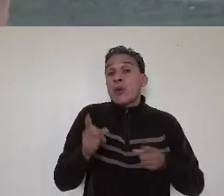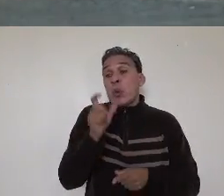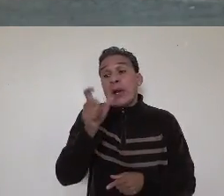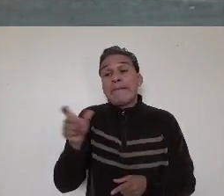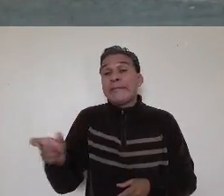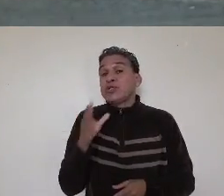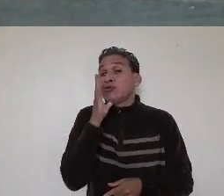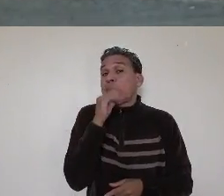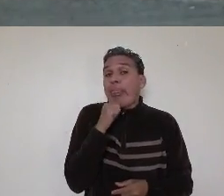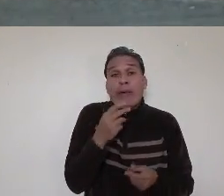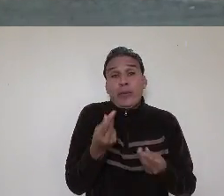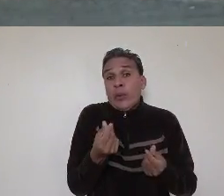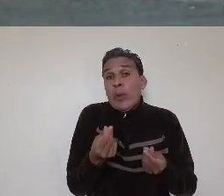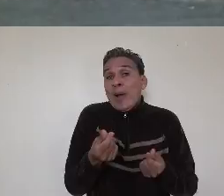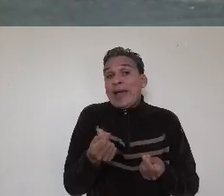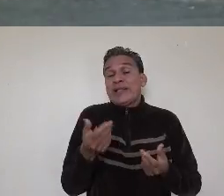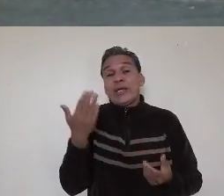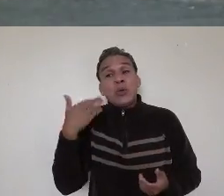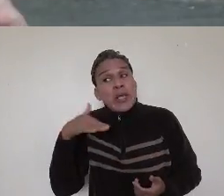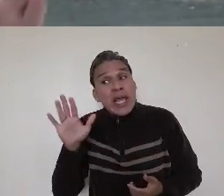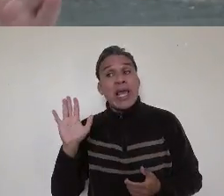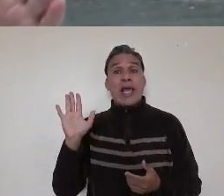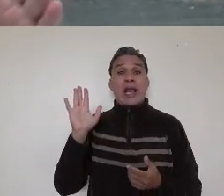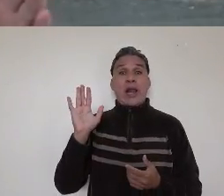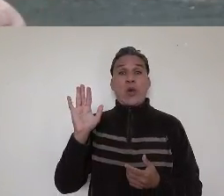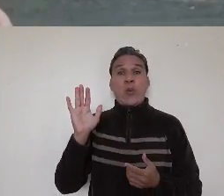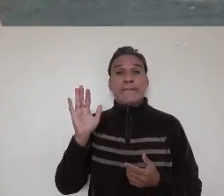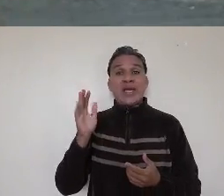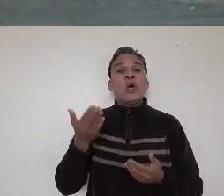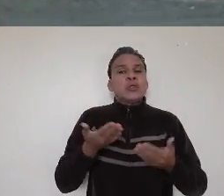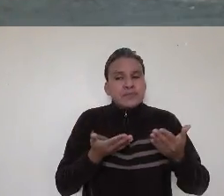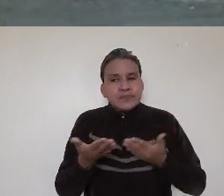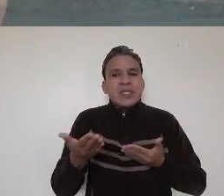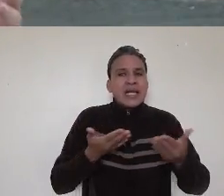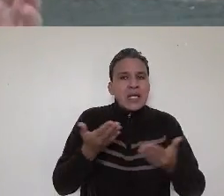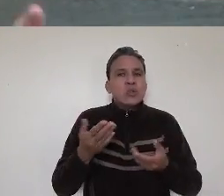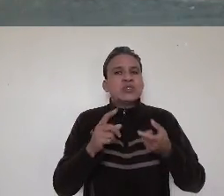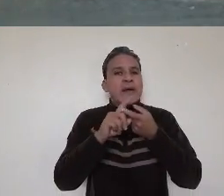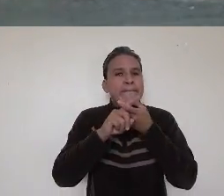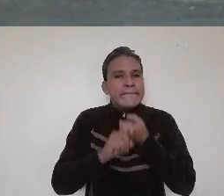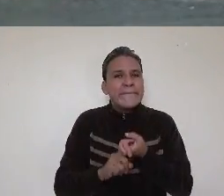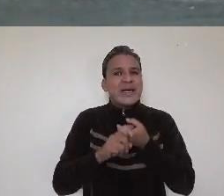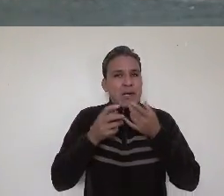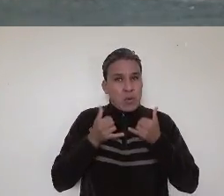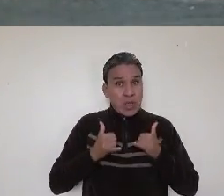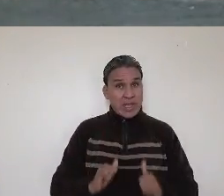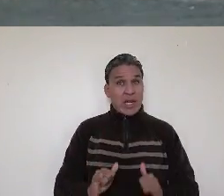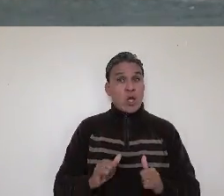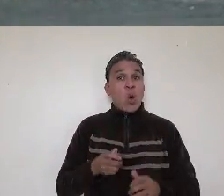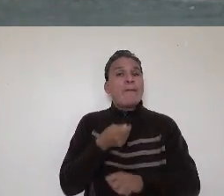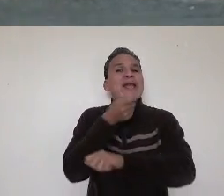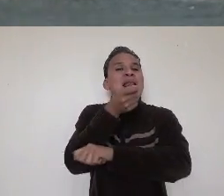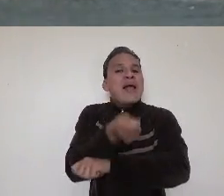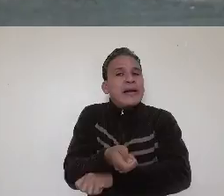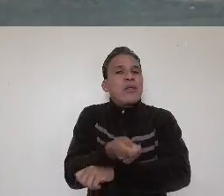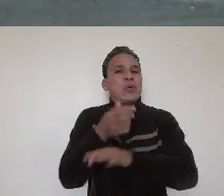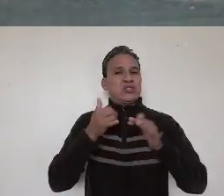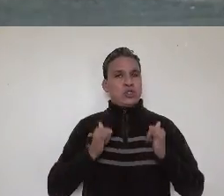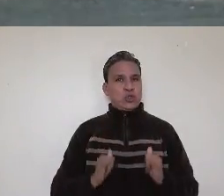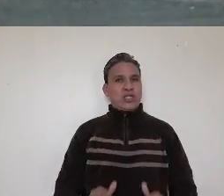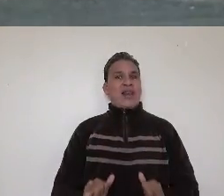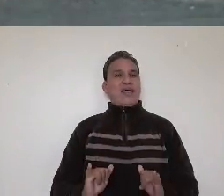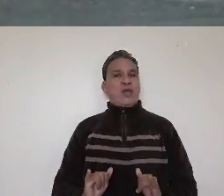y a lo mejor hasta se empeñan para la boda del hijo, para la graduación del hijo. Lo que tenemos es que hacer